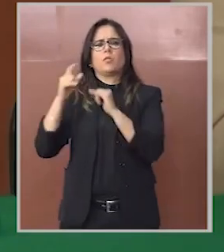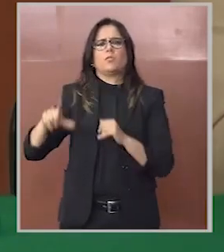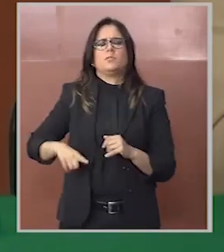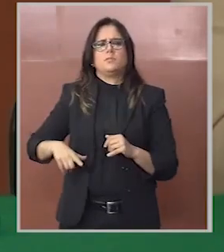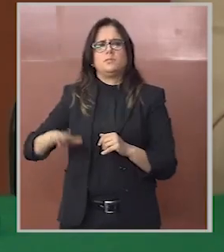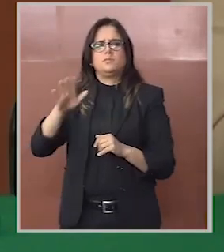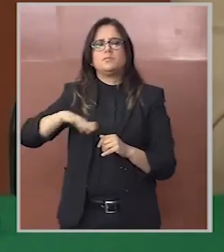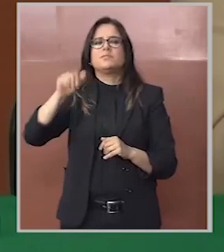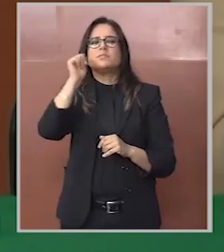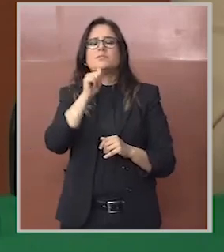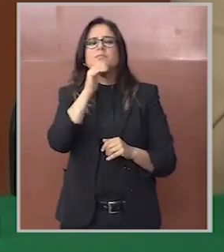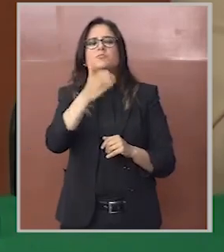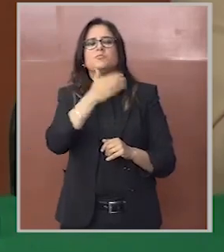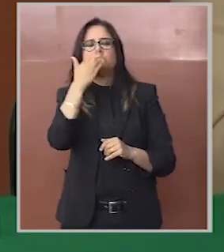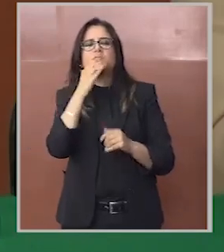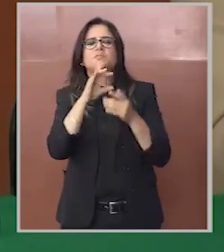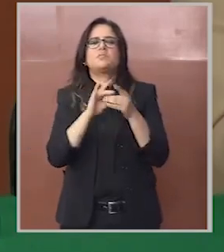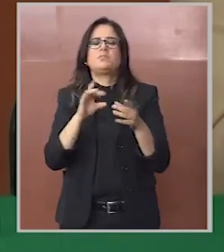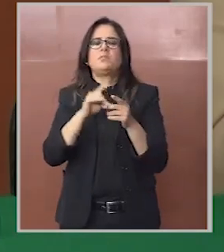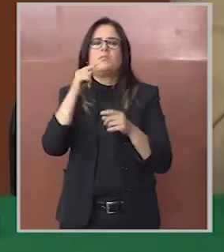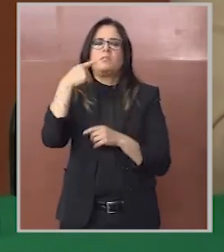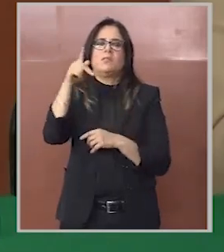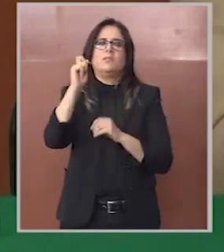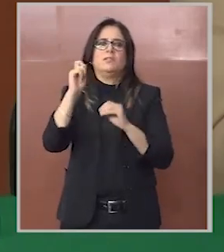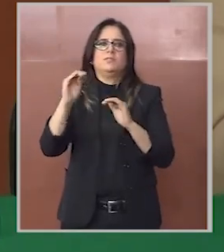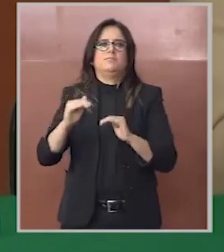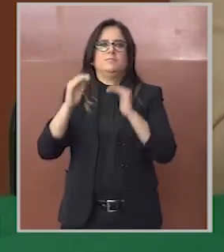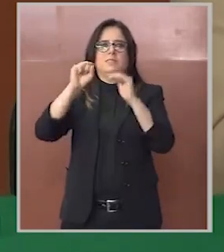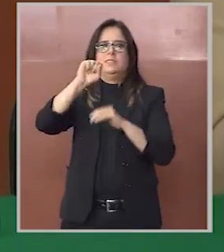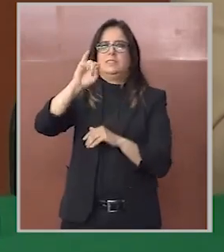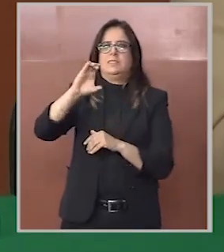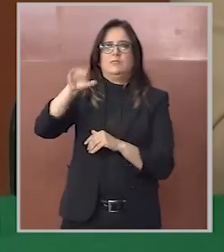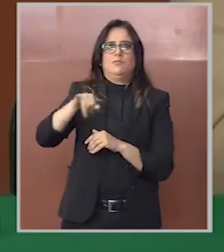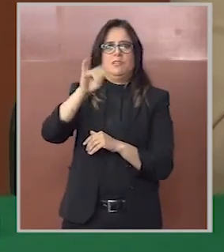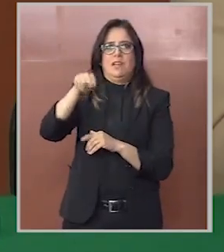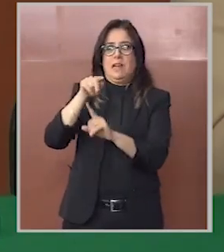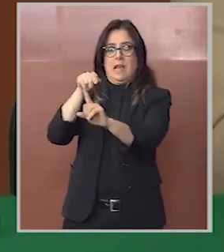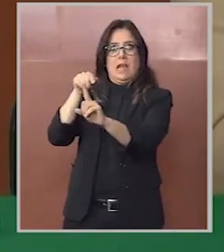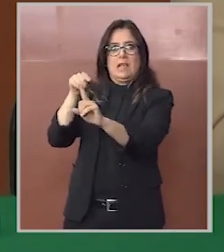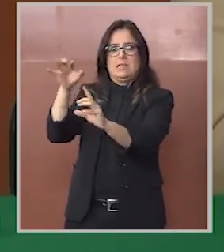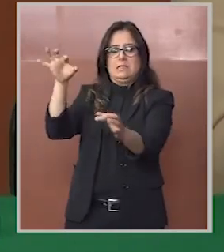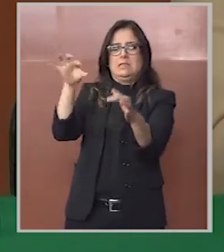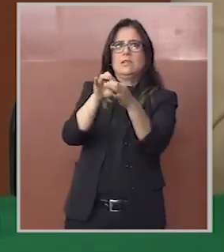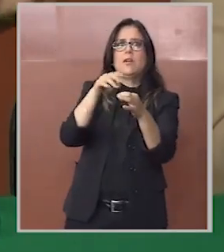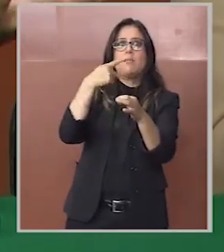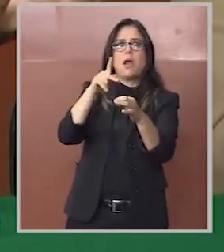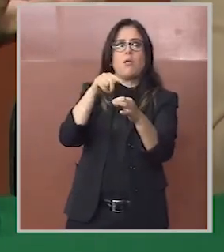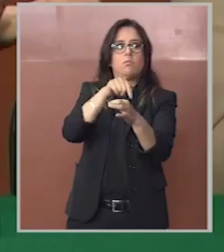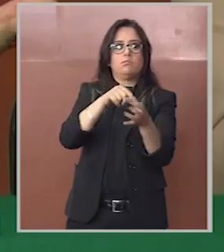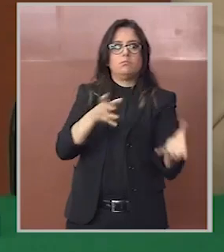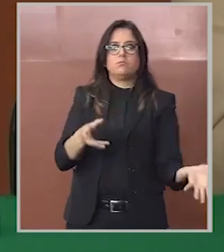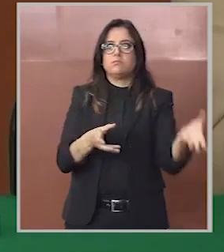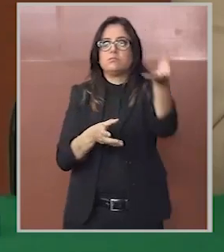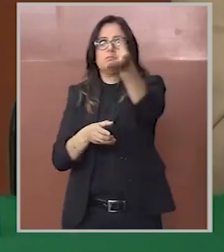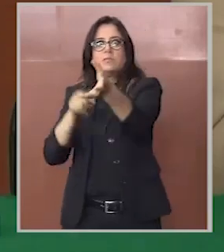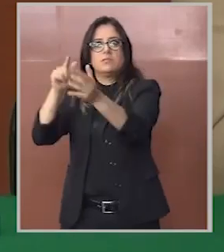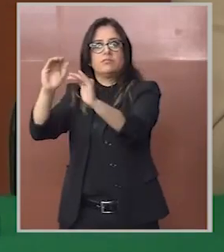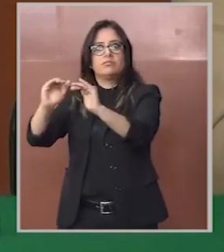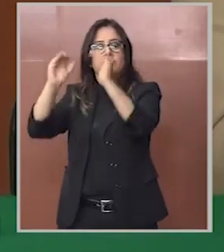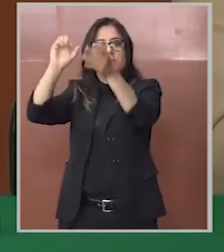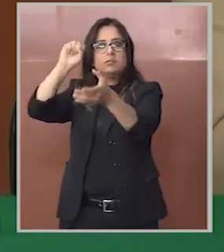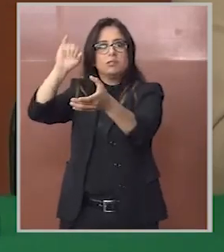normalmente se empieza hablar pues de la corte no de cómo se integra Y eso pero no todos nuestros asuntos llegan a la corte no entonces